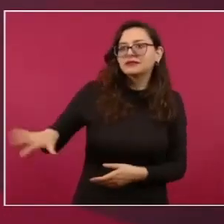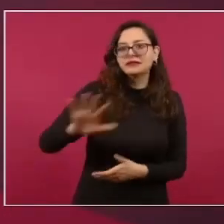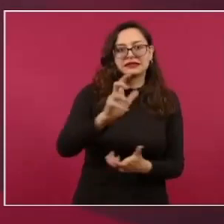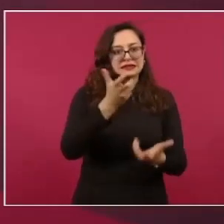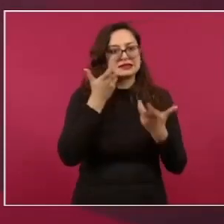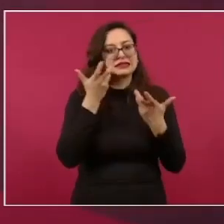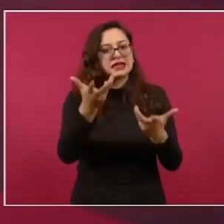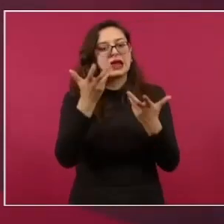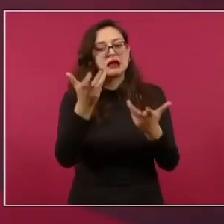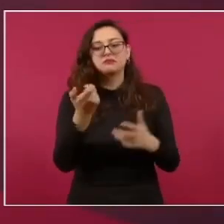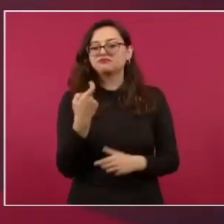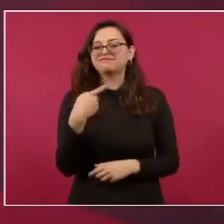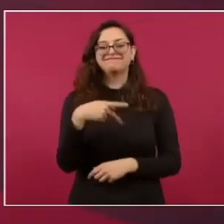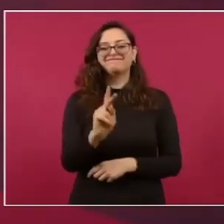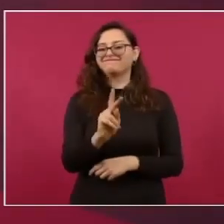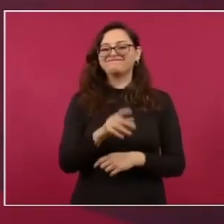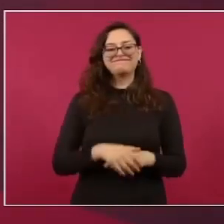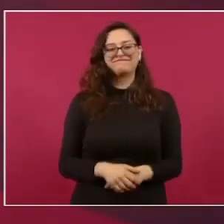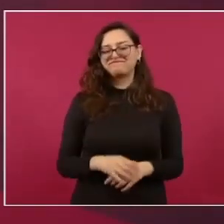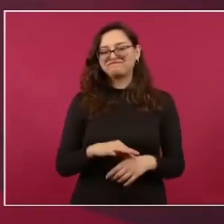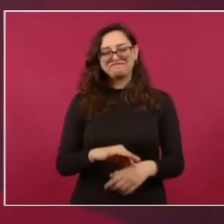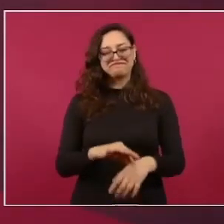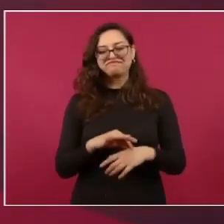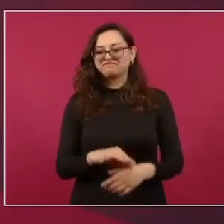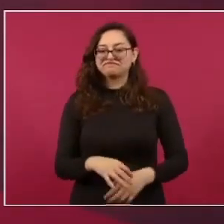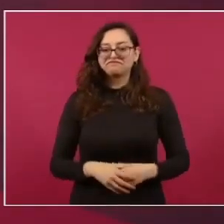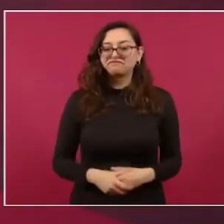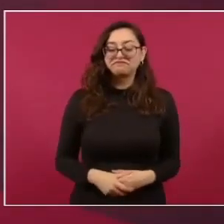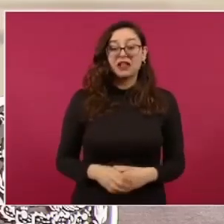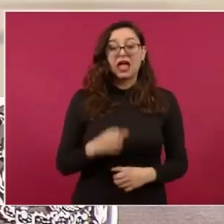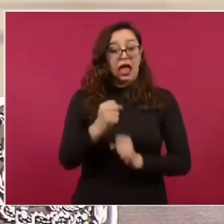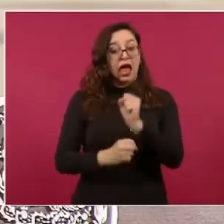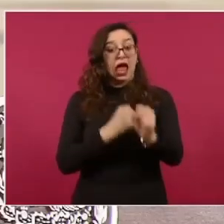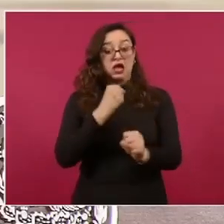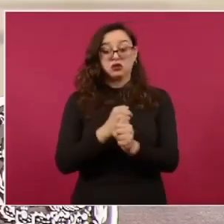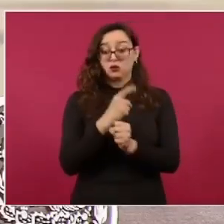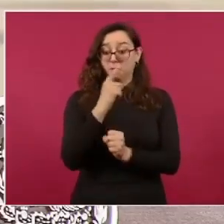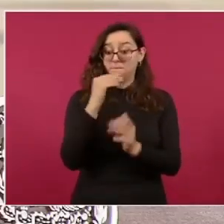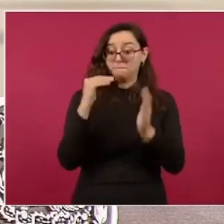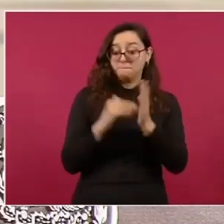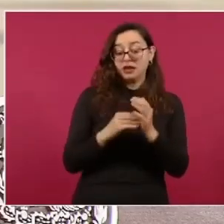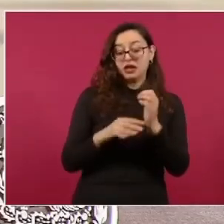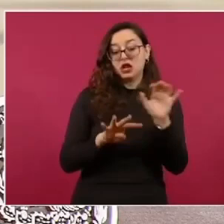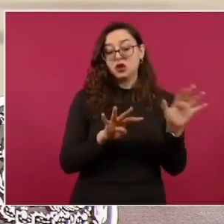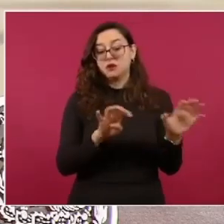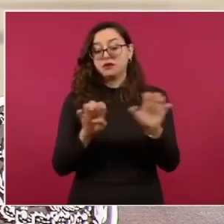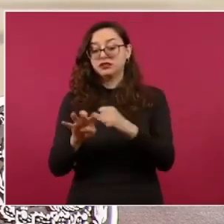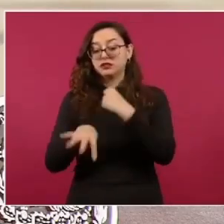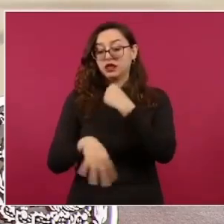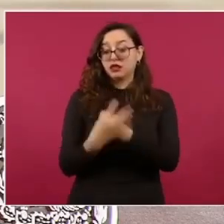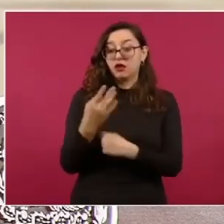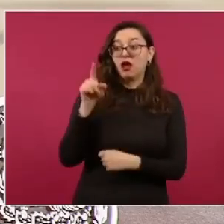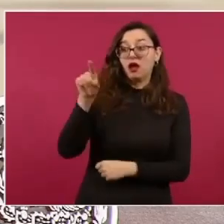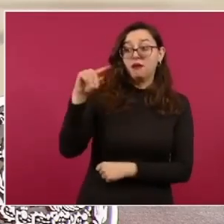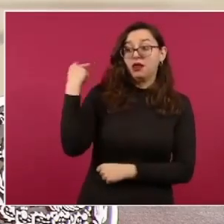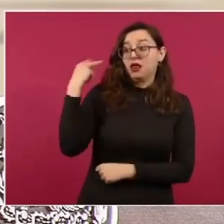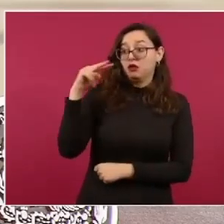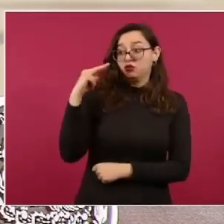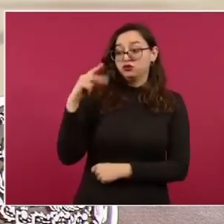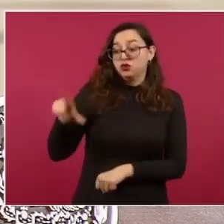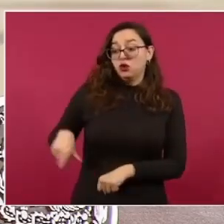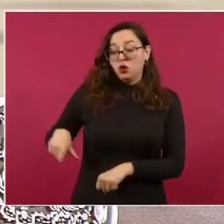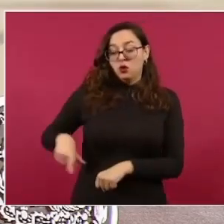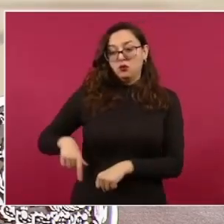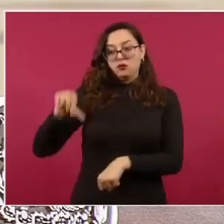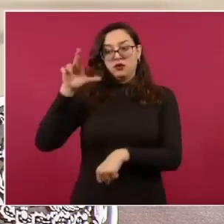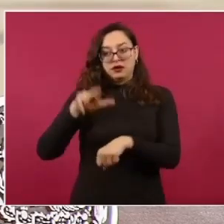materializarse. Lo más cercano ocurrió quizá en Veracruz, en 1914, cuando el gobernador Cándido Aguilar obligó a los patrones